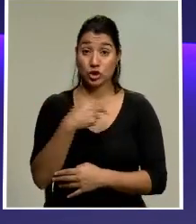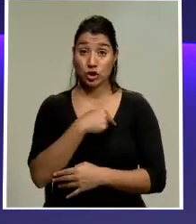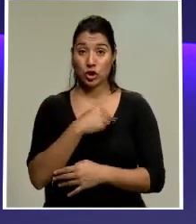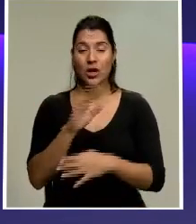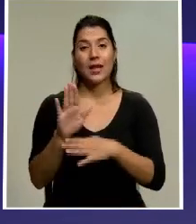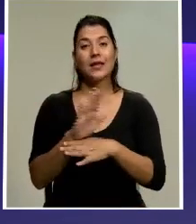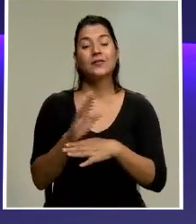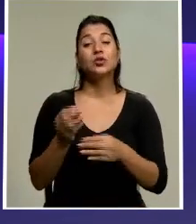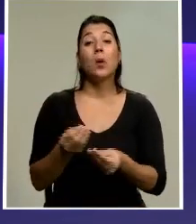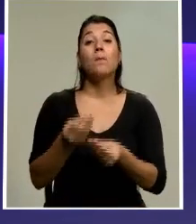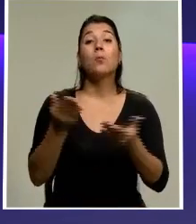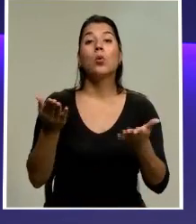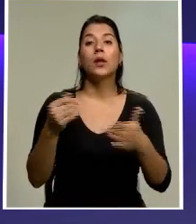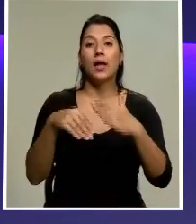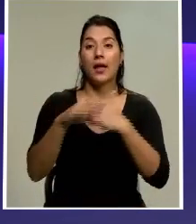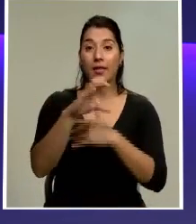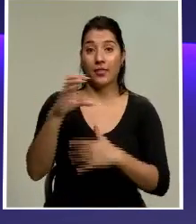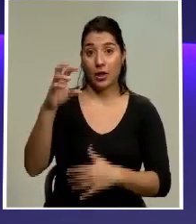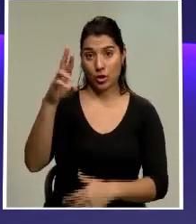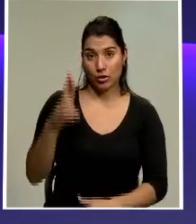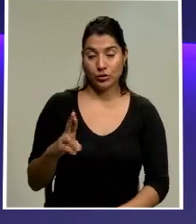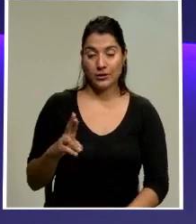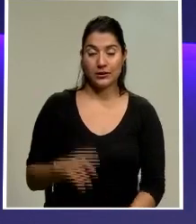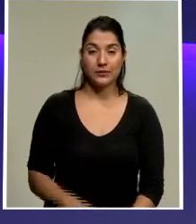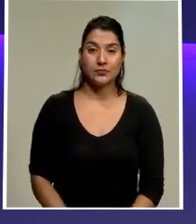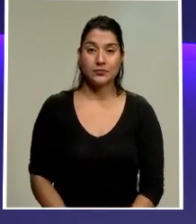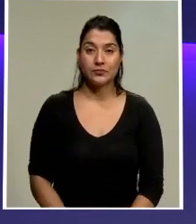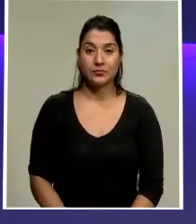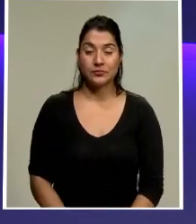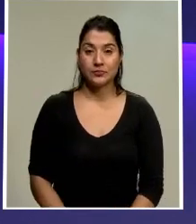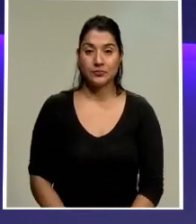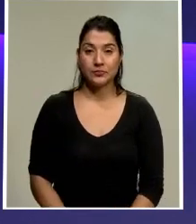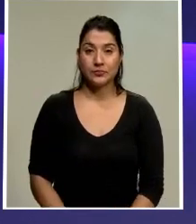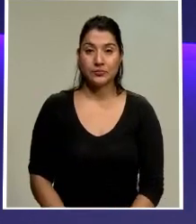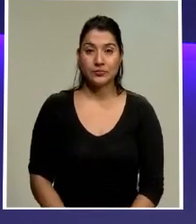somos la televisión pública de Costa Rica.